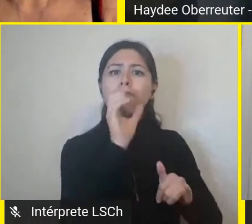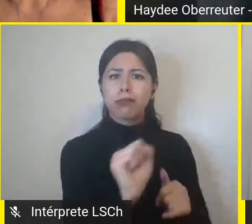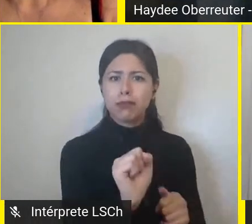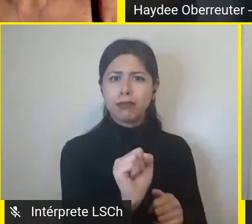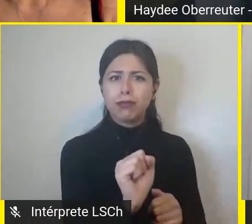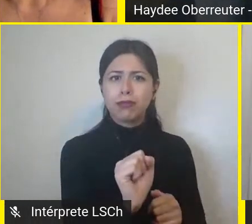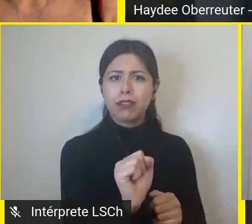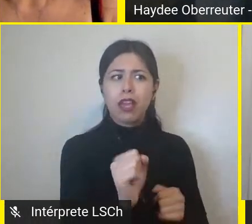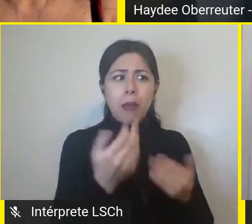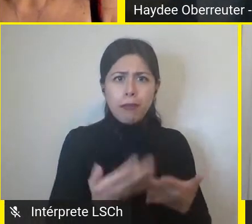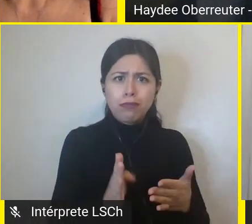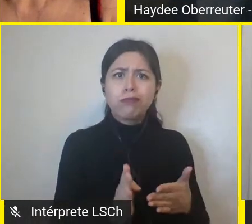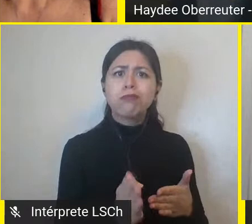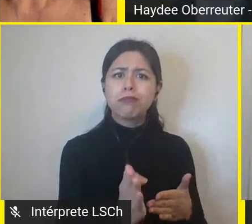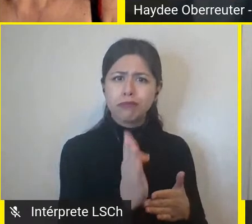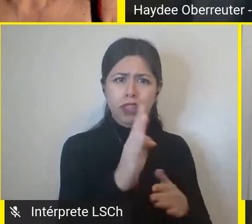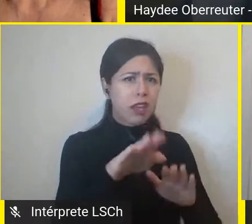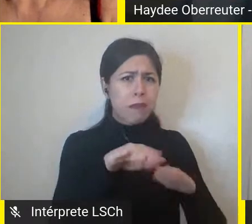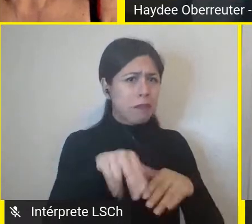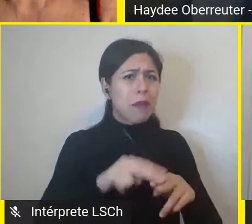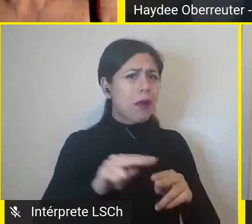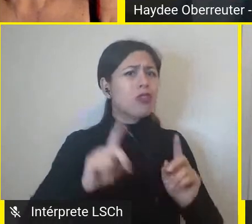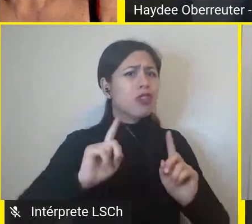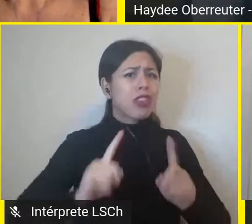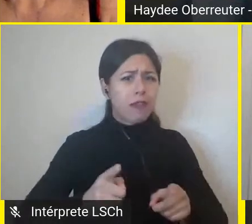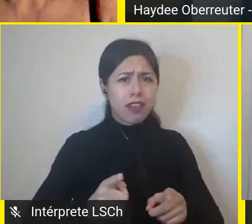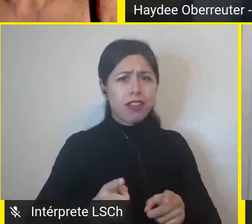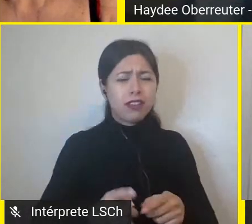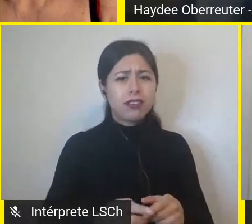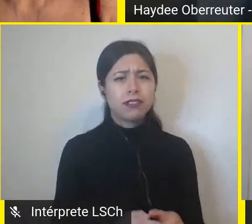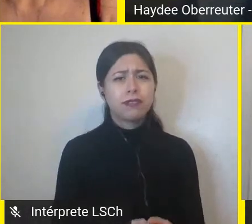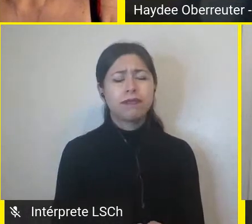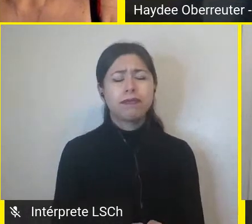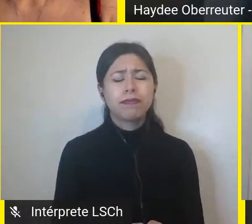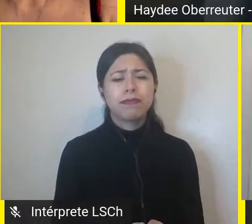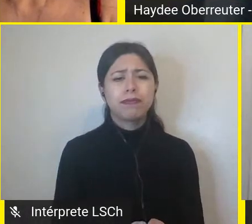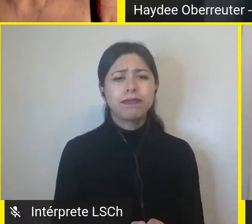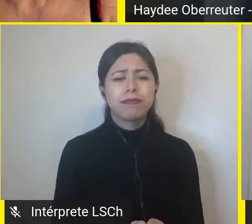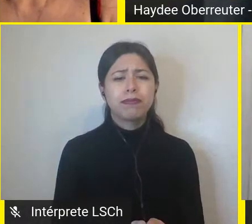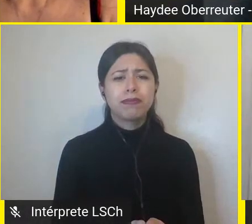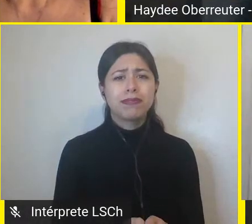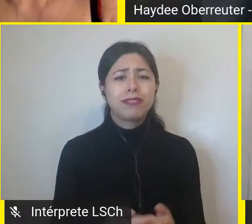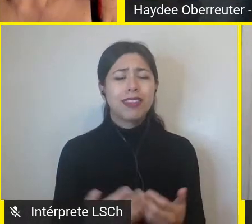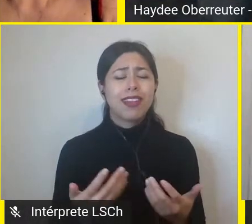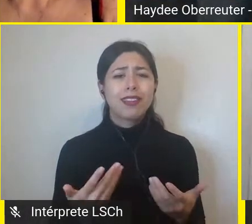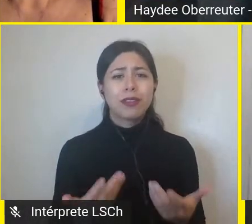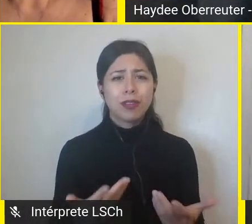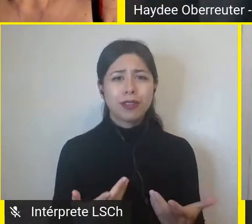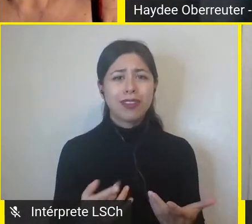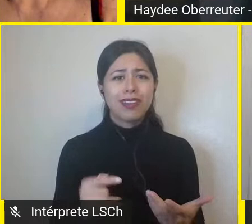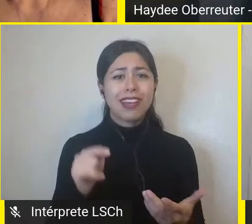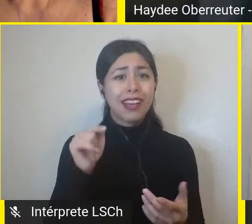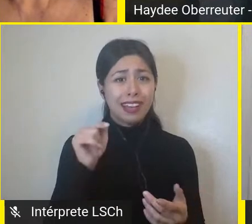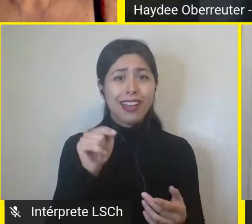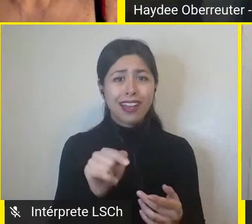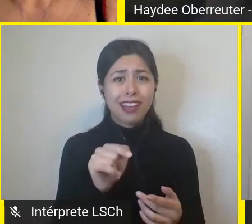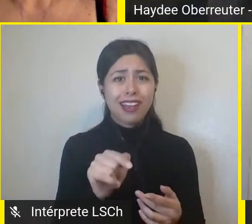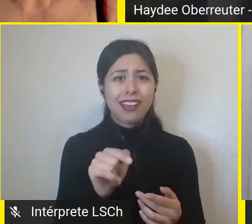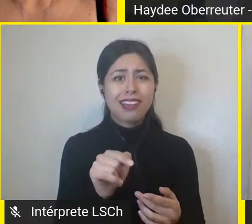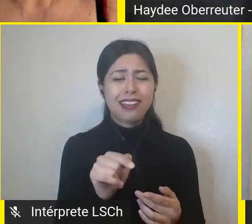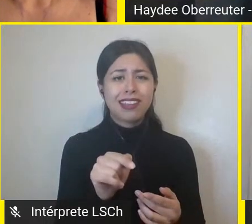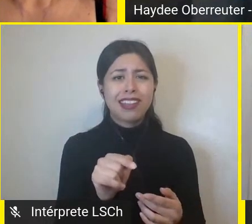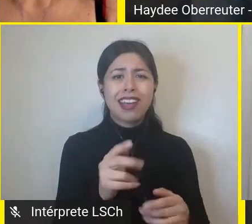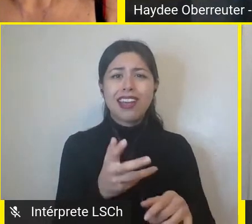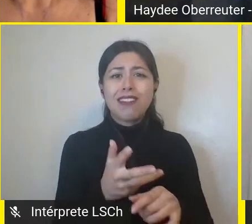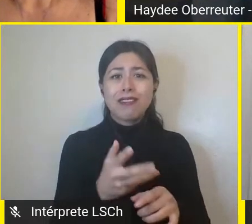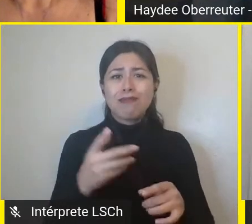quedé para seguir haciendo lo que había que hacer. Y entonces, ahí estuvo instalado